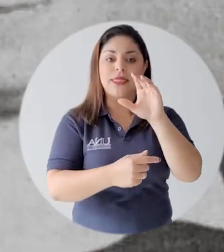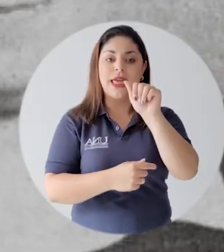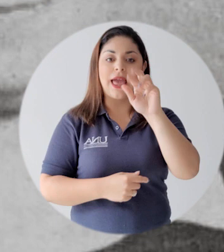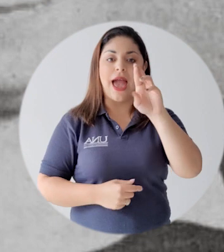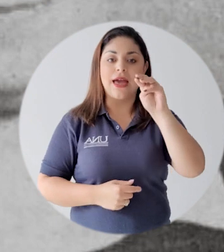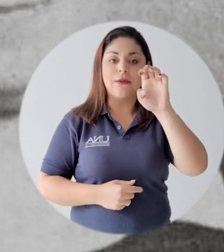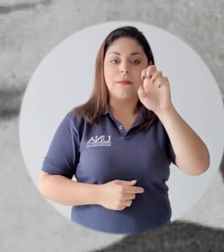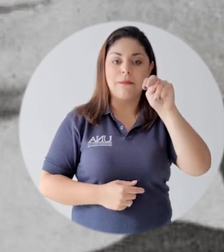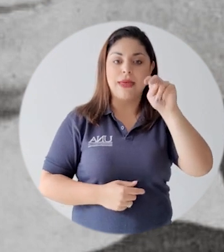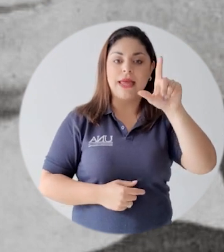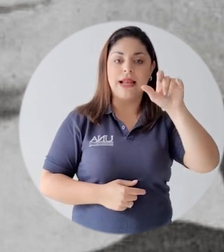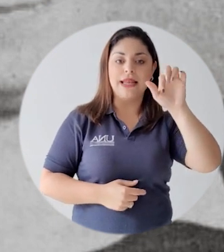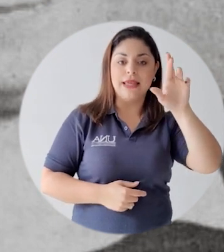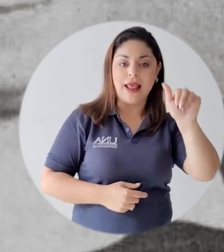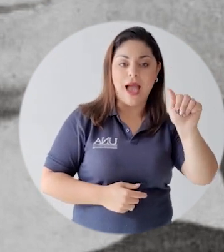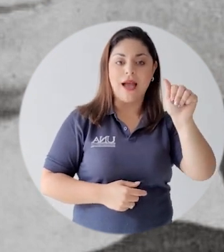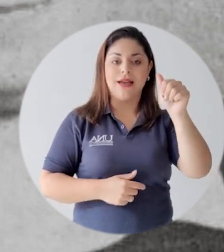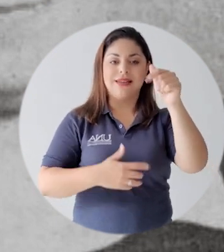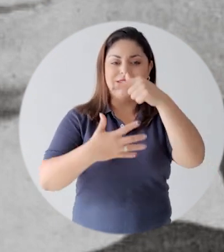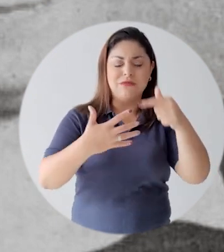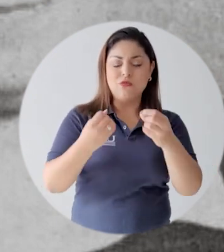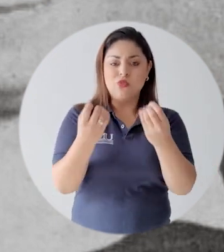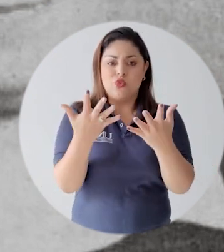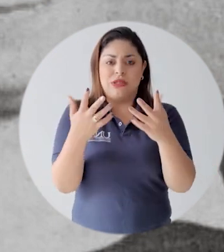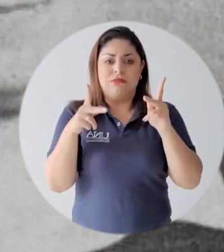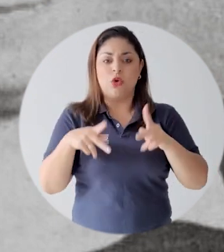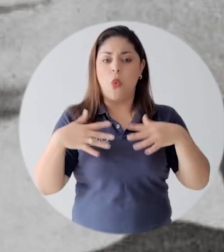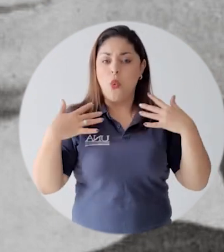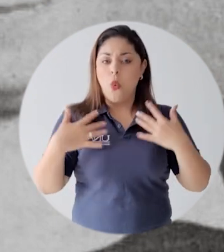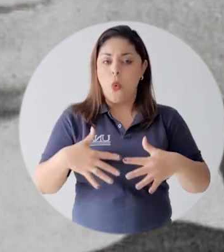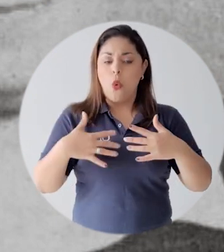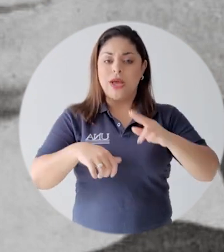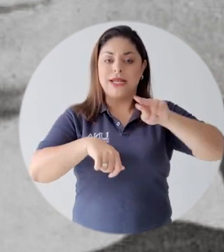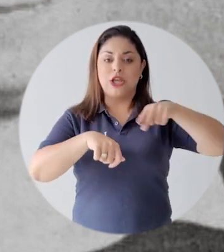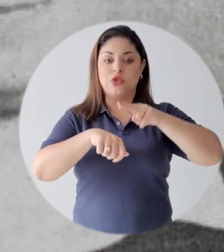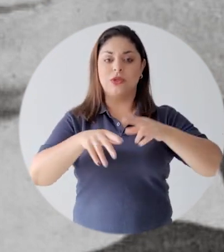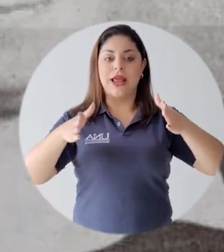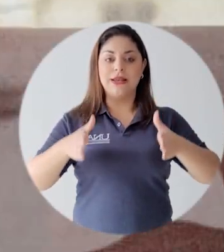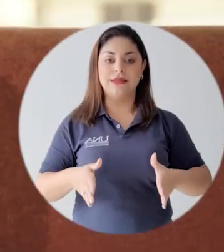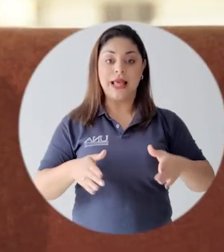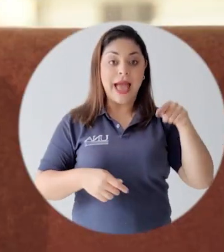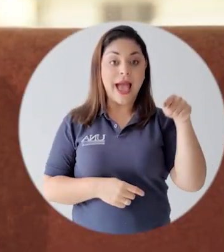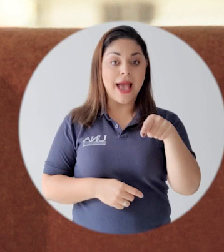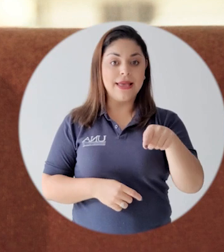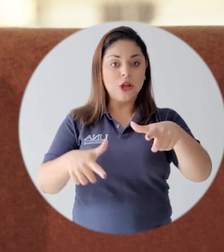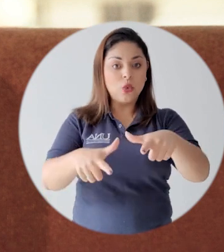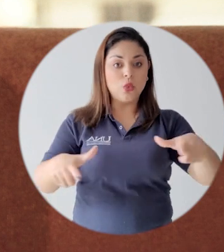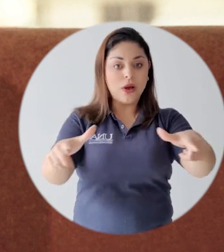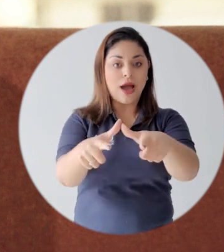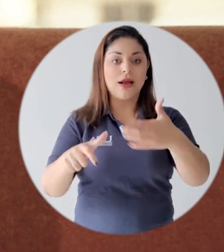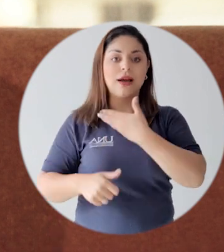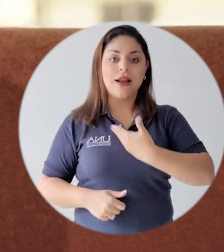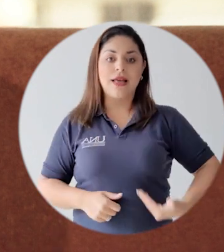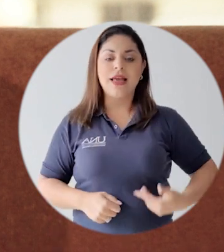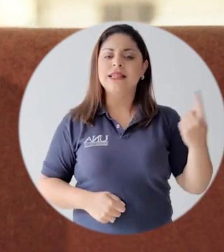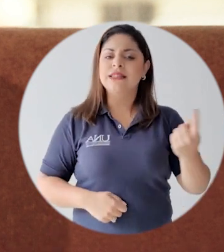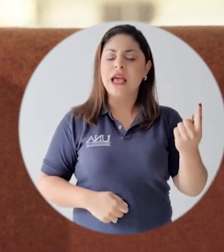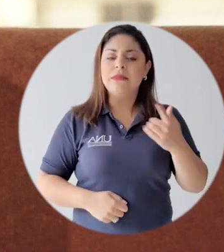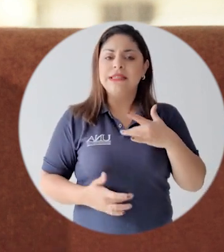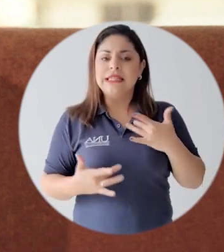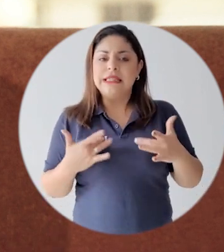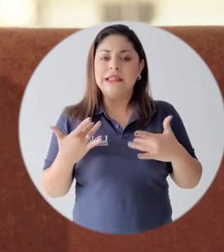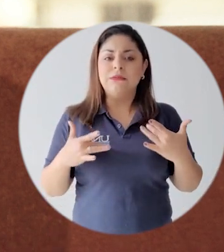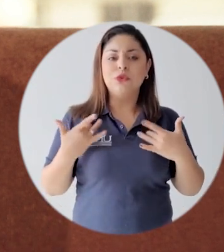de toda esta generación de gente nacionalista. Hubo siempre en Heredia un sentimiento y